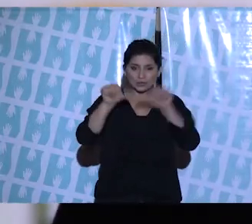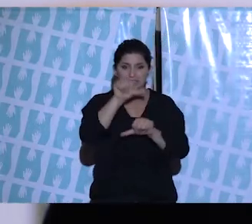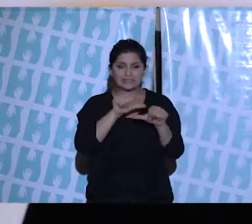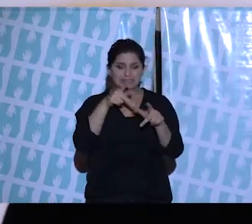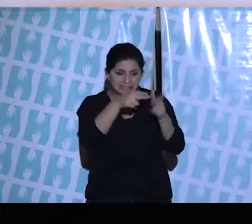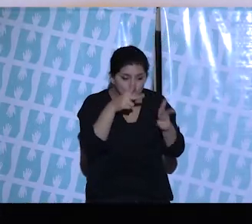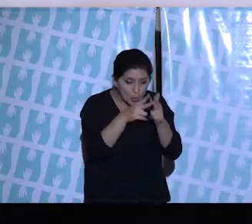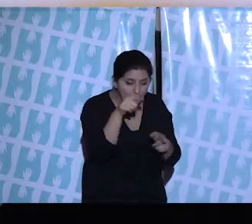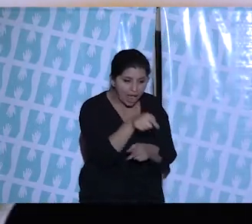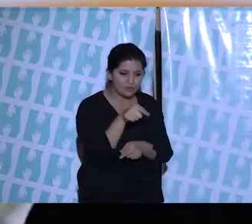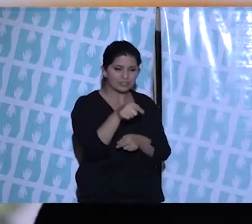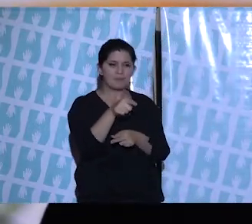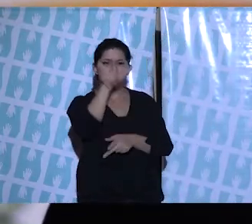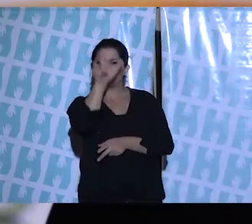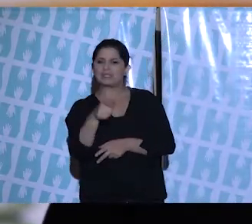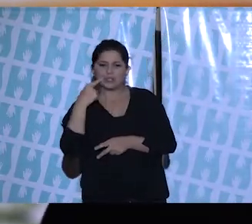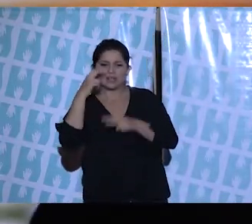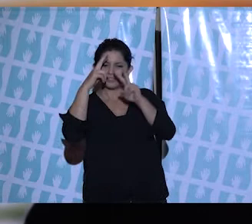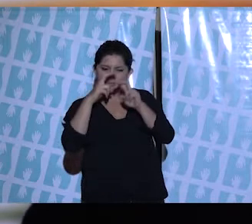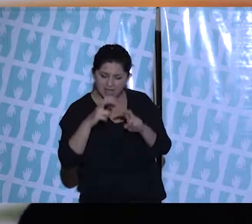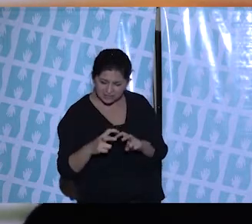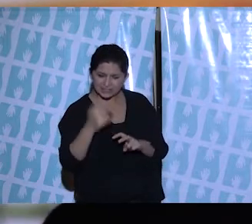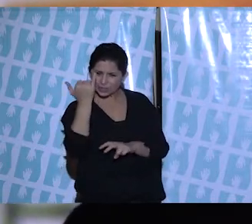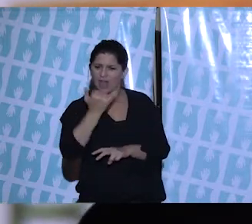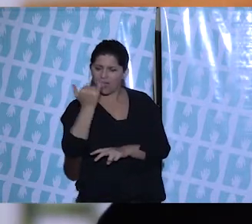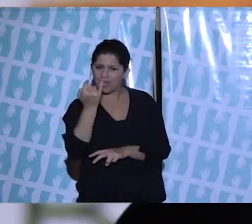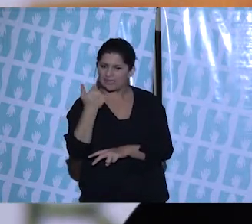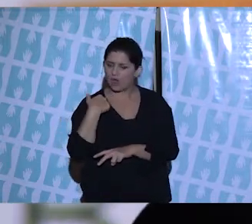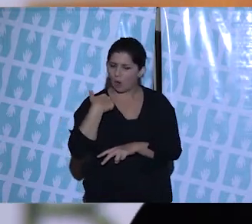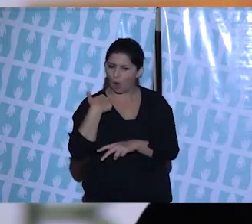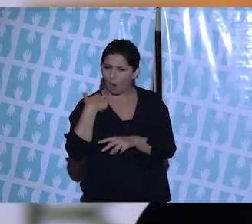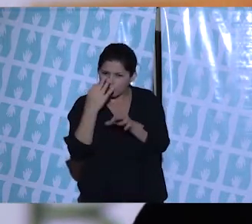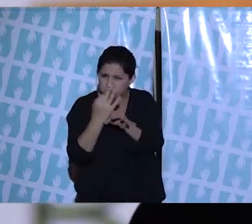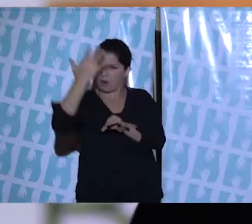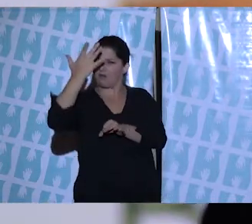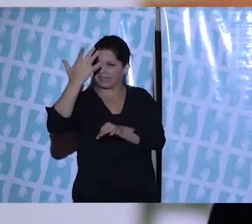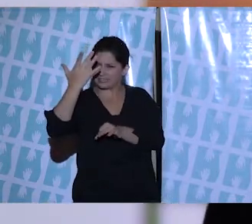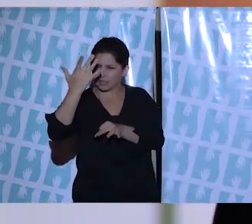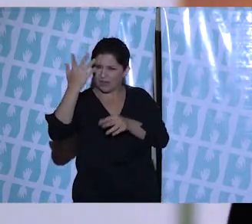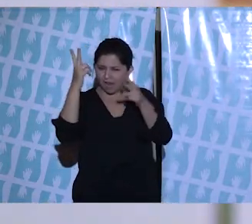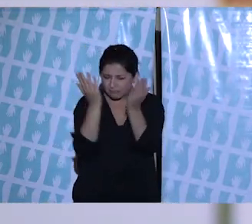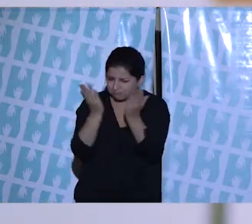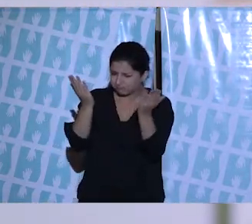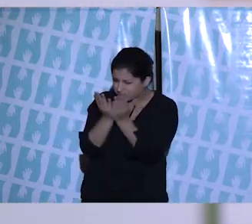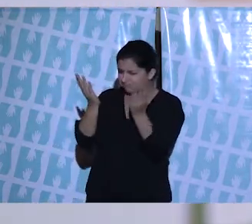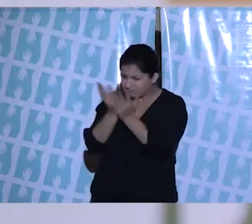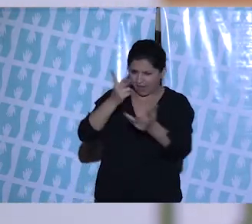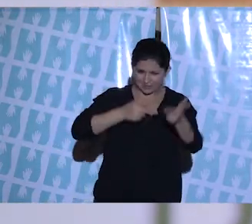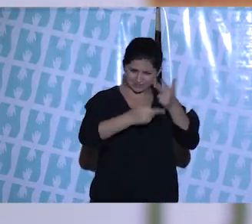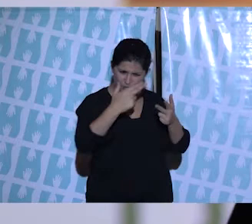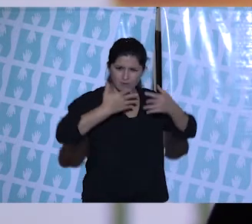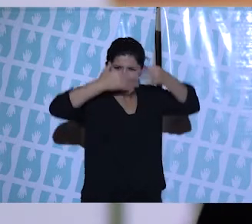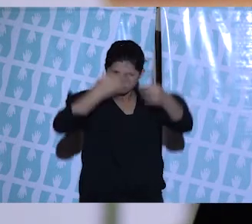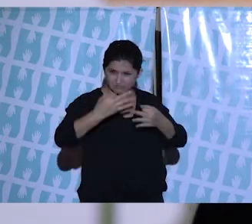habían hecho algún estudio médico, pero no tenían la formación plena de un cirujano, como se llamaban a los